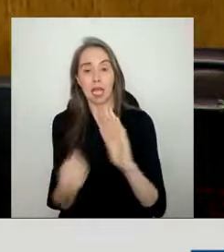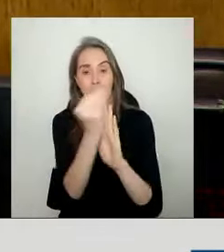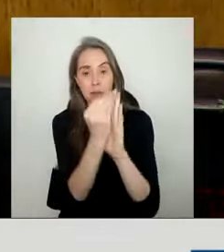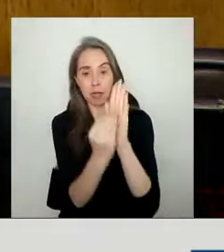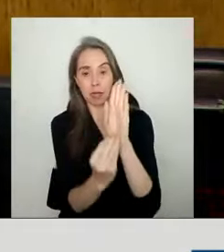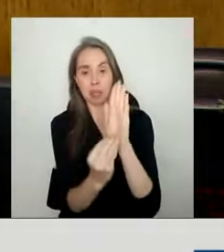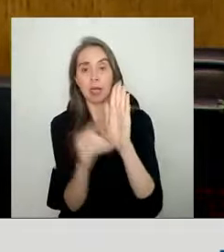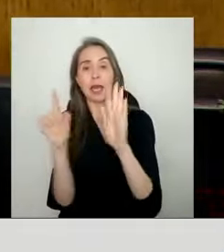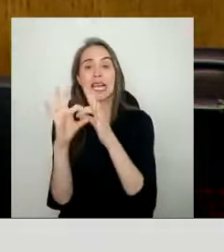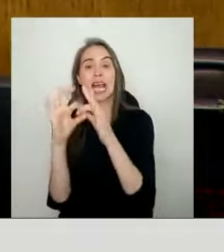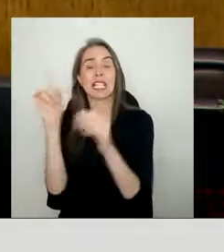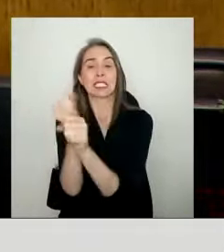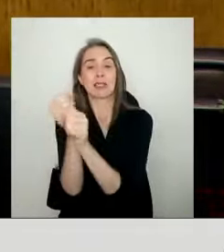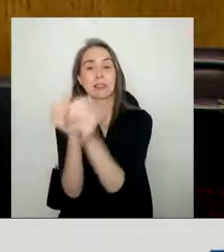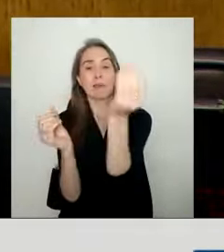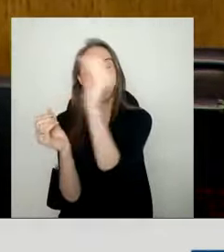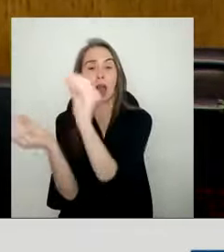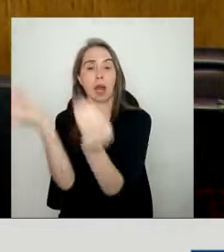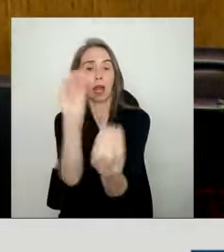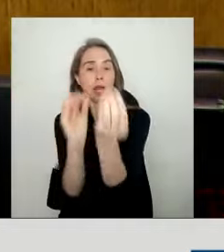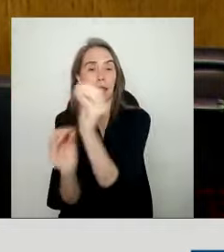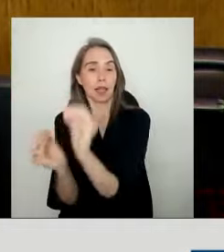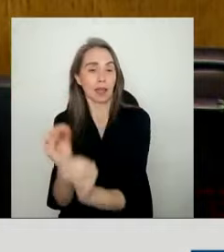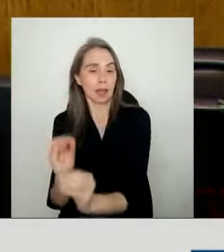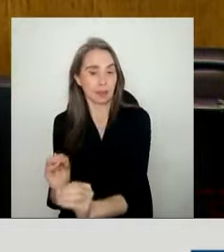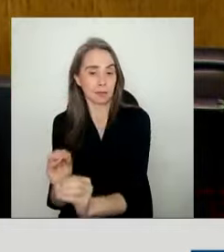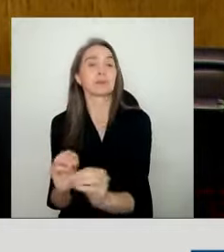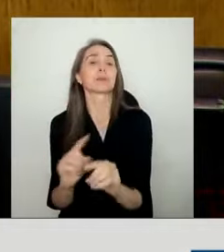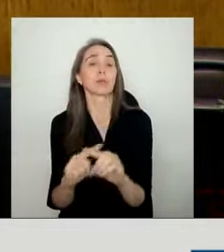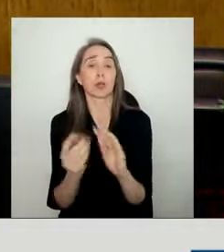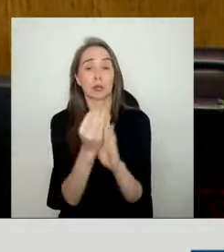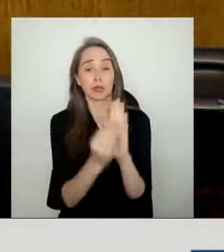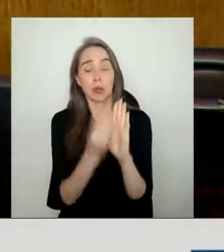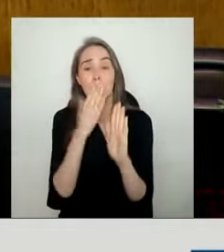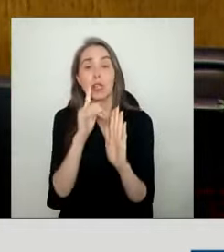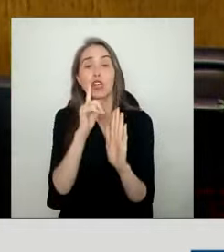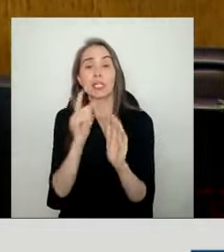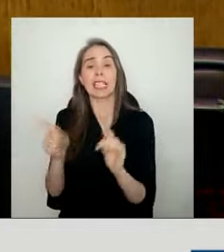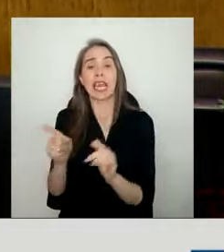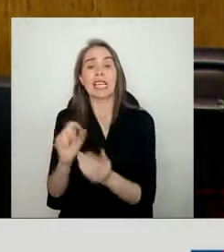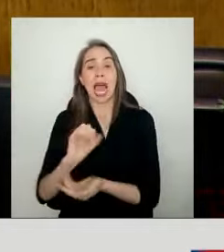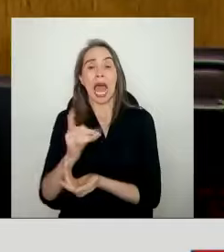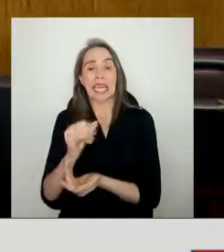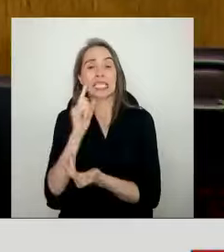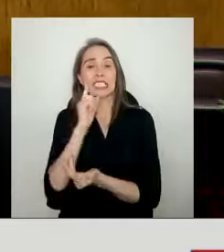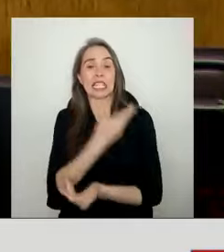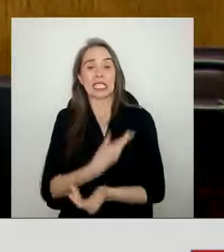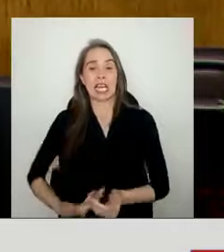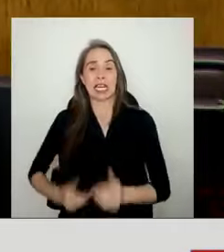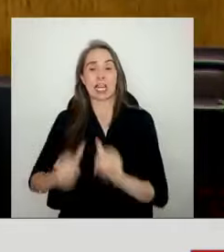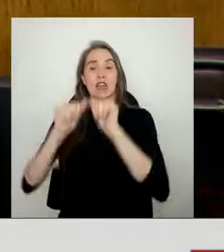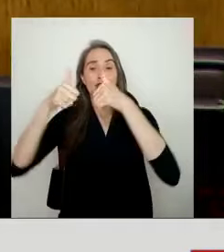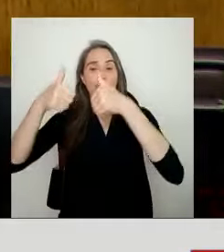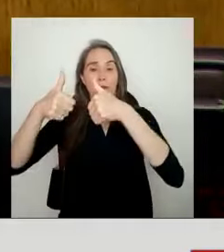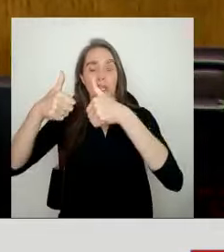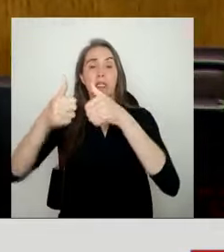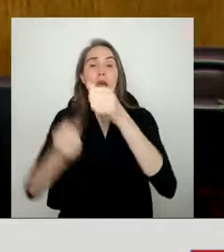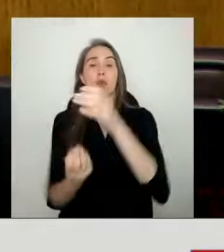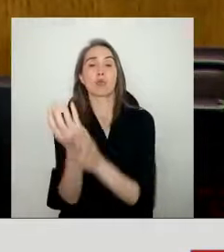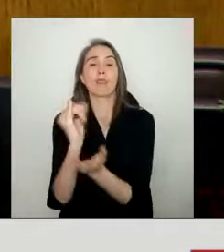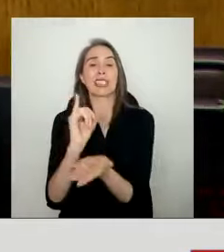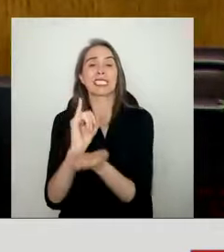trabajo entre otros aspectos se mejoró su gobernanza creándose una dirección ejecutiva Asimismo entre otras mejoras se